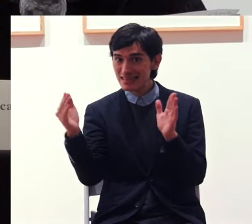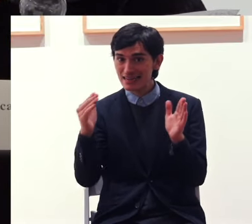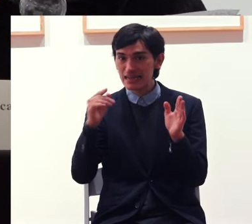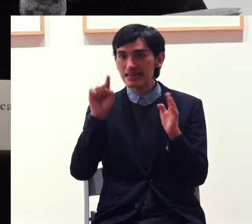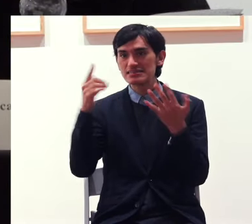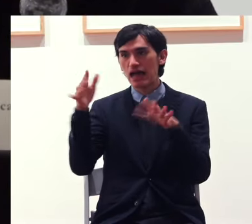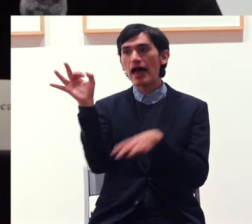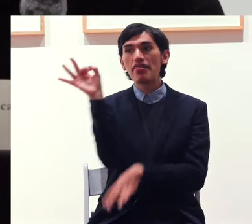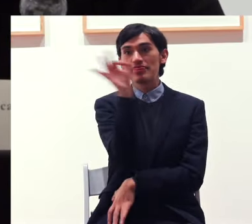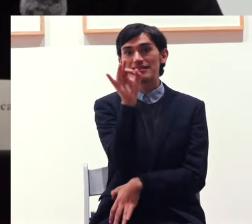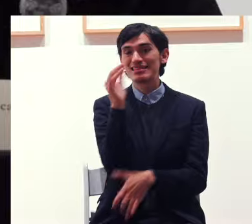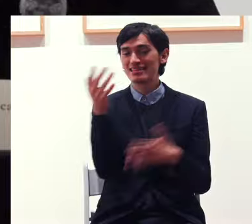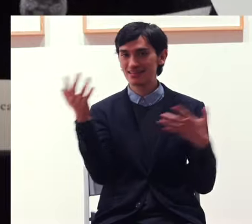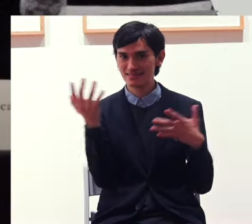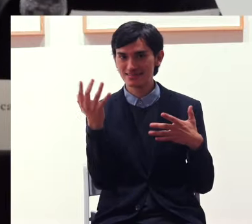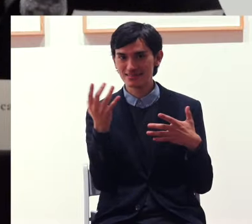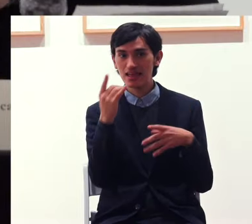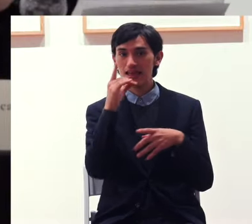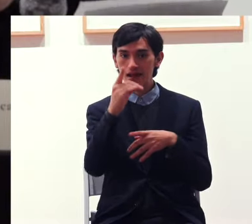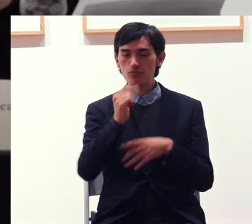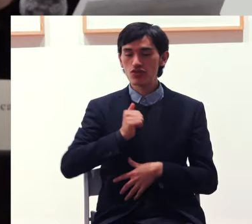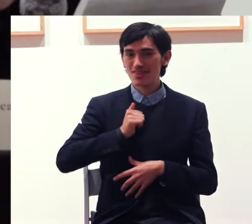que bueno, tú ya lo dijiste, que